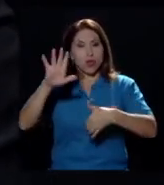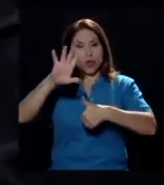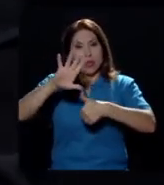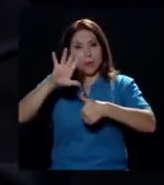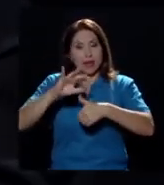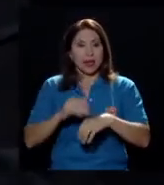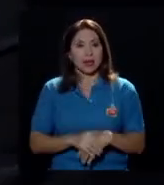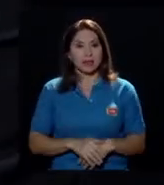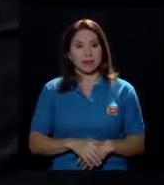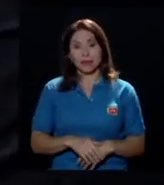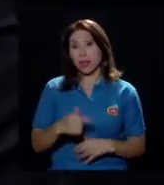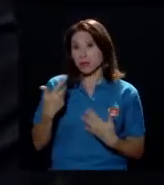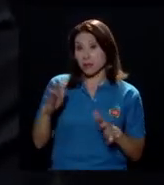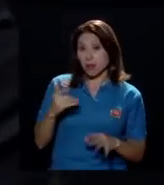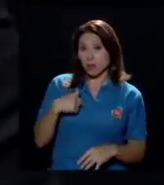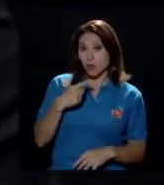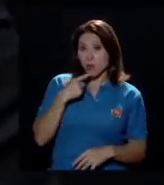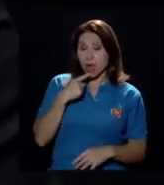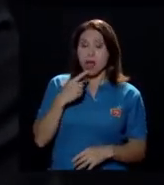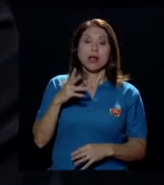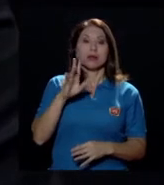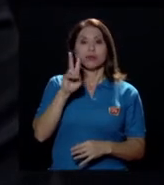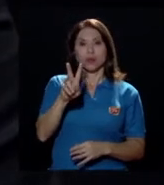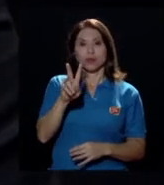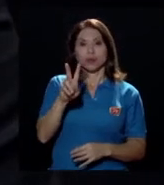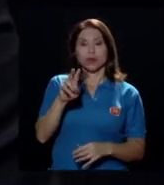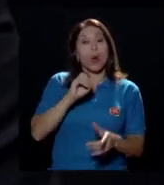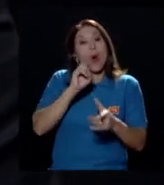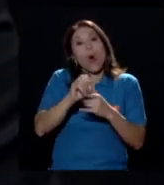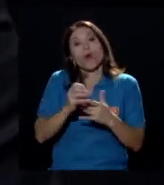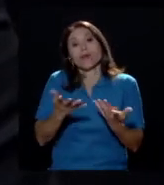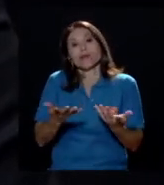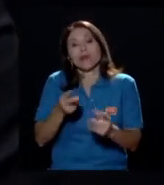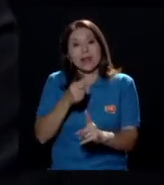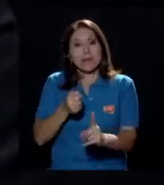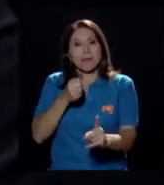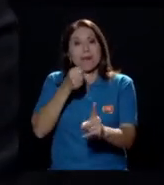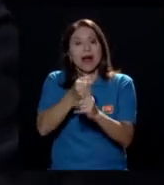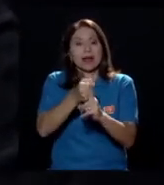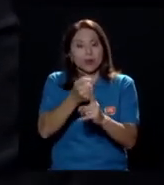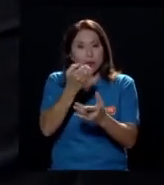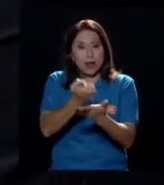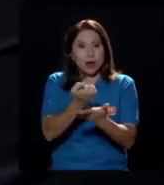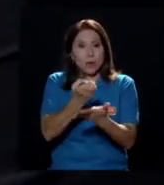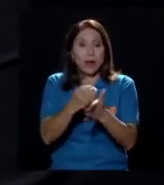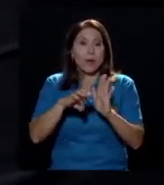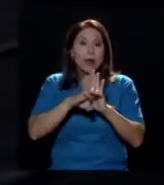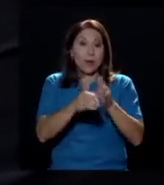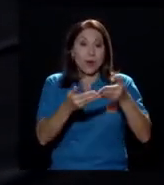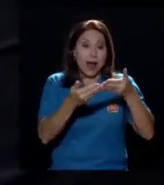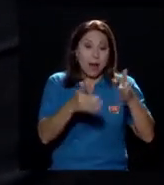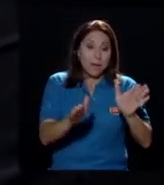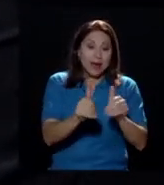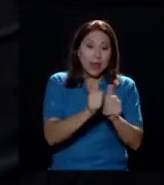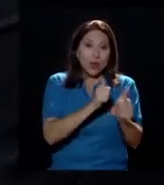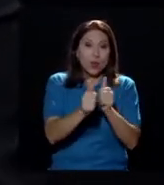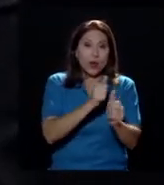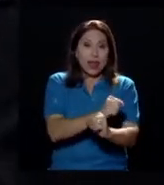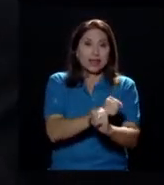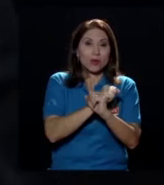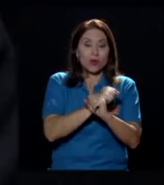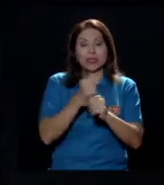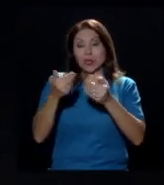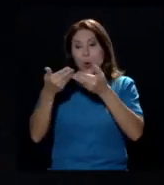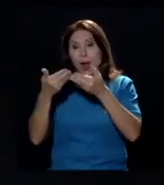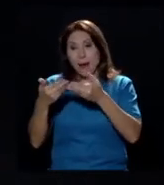o el impacto en la economía de decisiones como la apertura de seguros o la apertura de telecomunicaciones, que